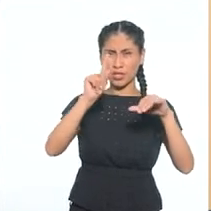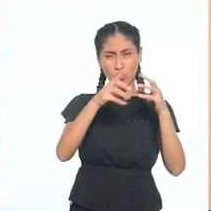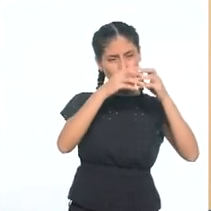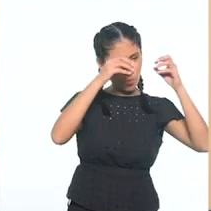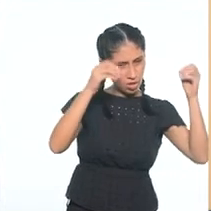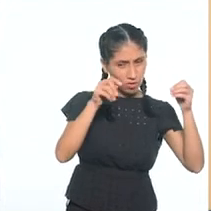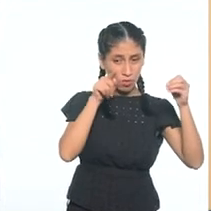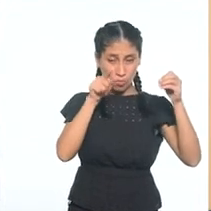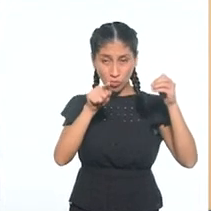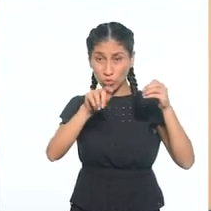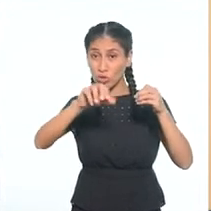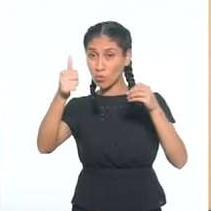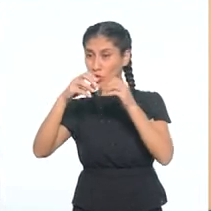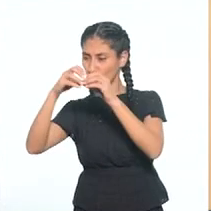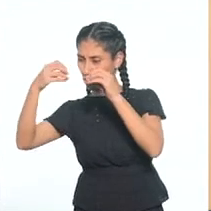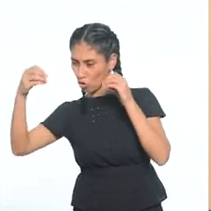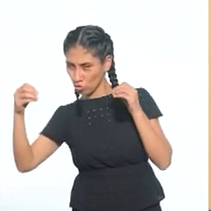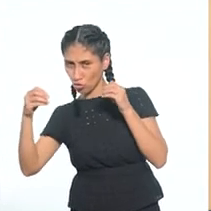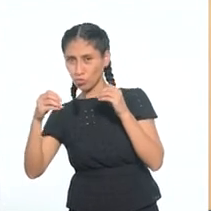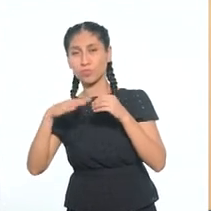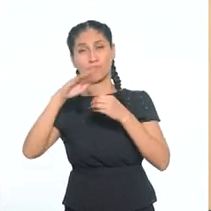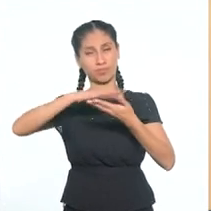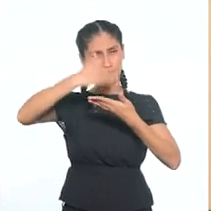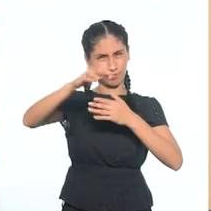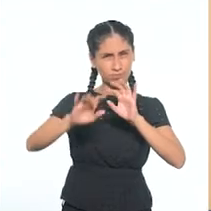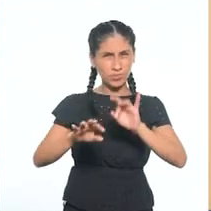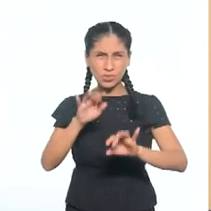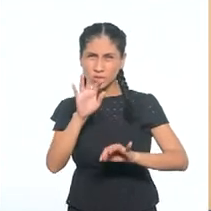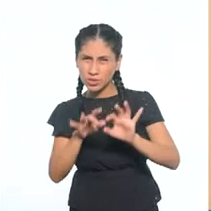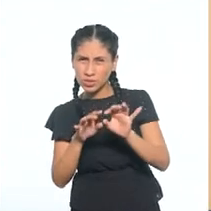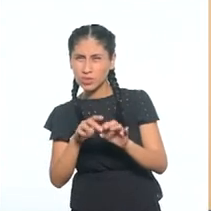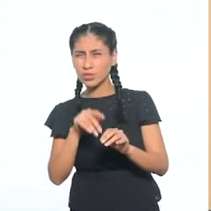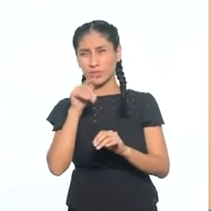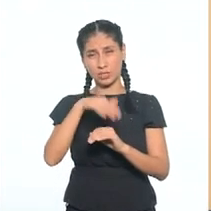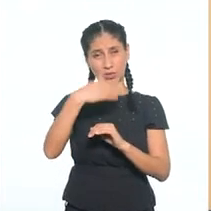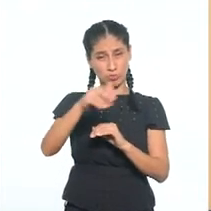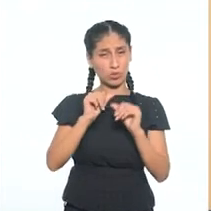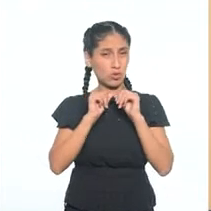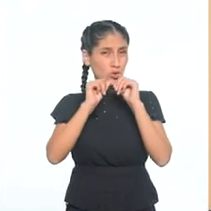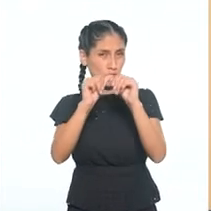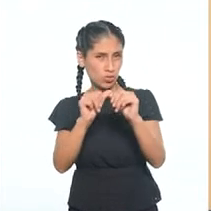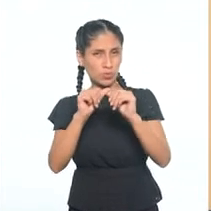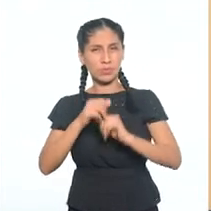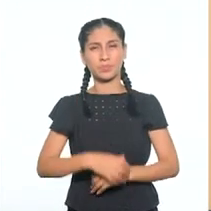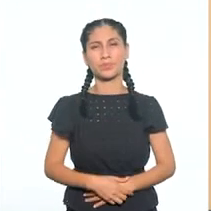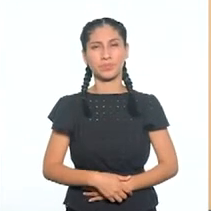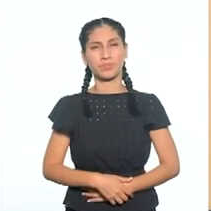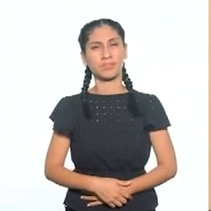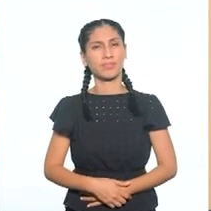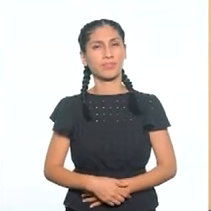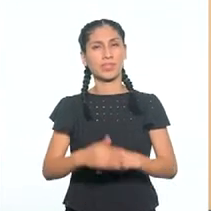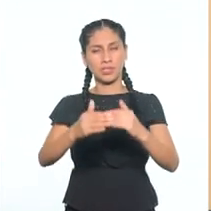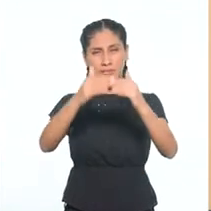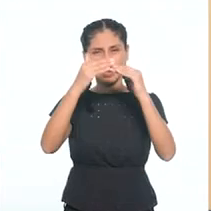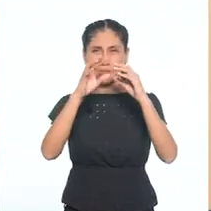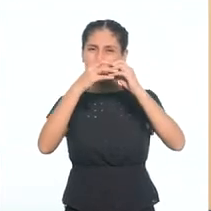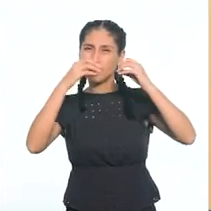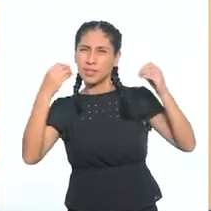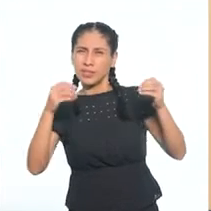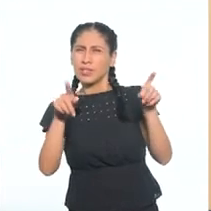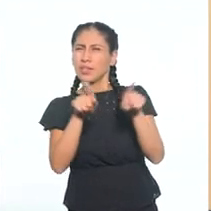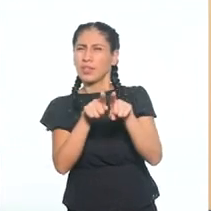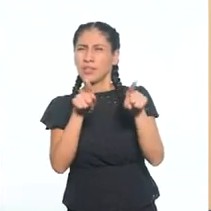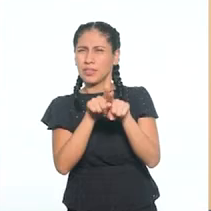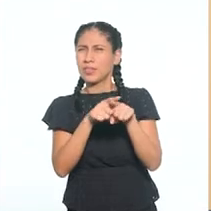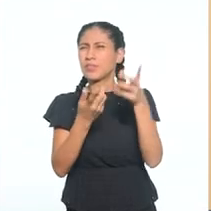párrafo de otro con el espaciador de la computadora se pasa al párrafo siguiente el párrafo también